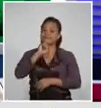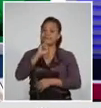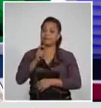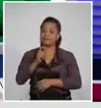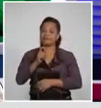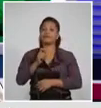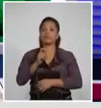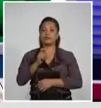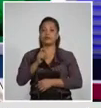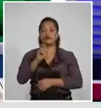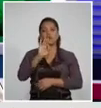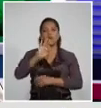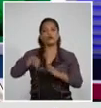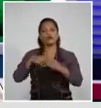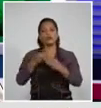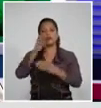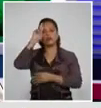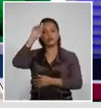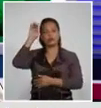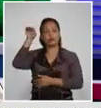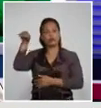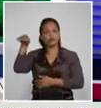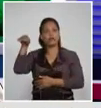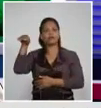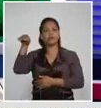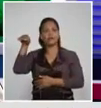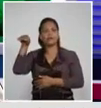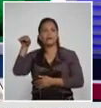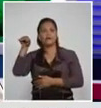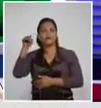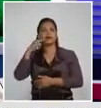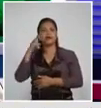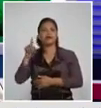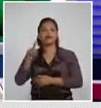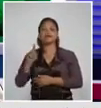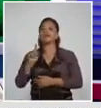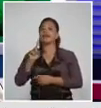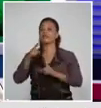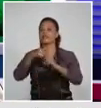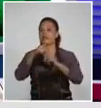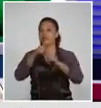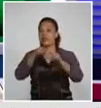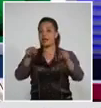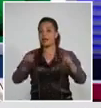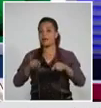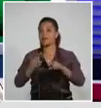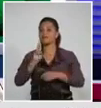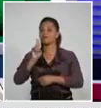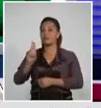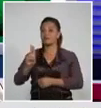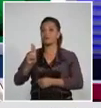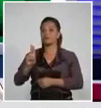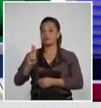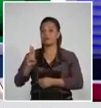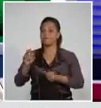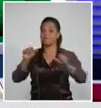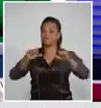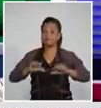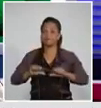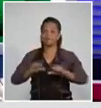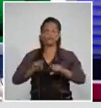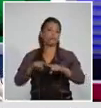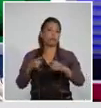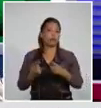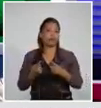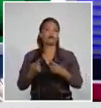los 8 días que estuvo ingresado fue en una unidad de terapia intensiva, teniendo en cuenta la severidad de su cuadro